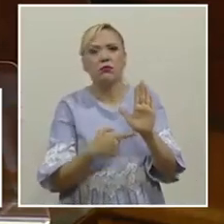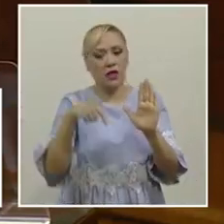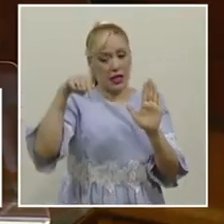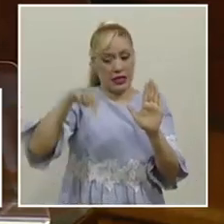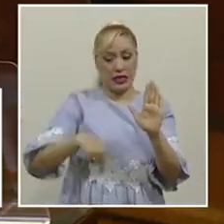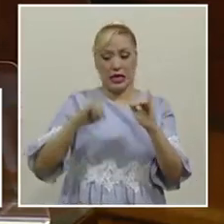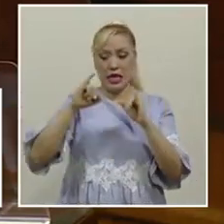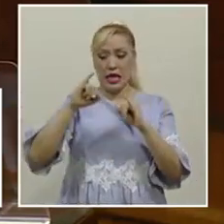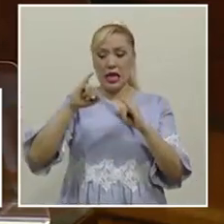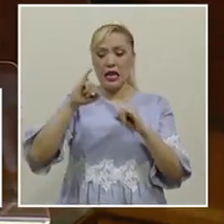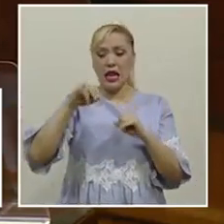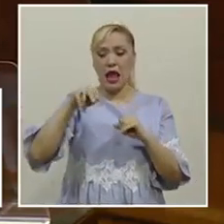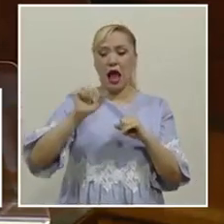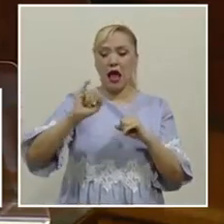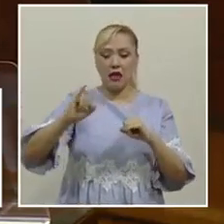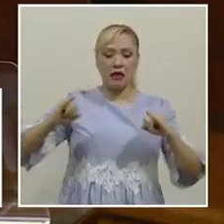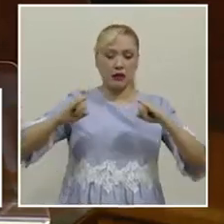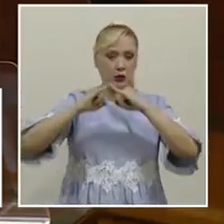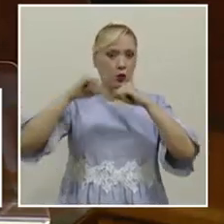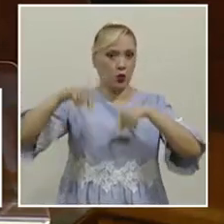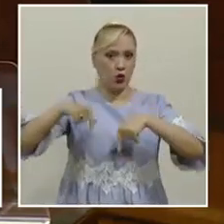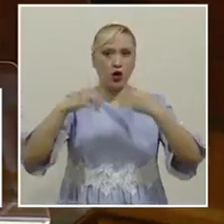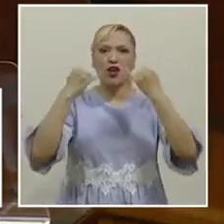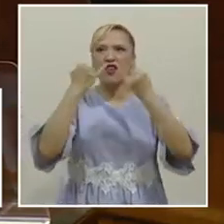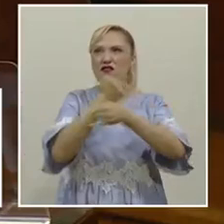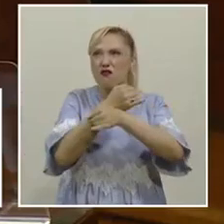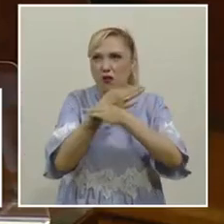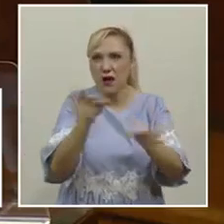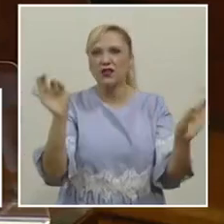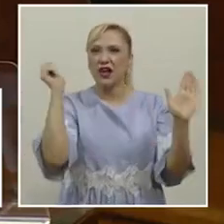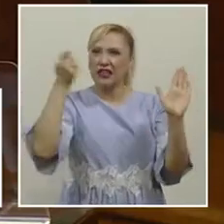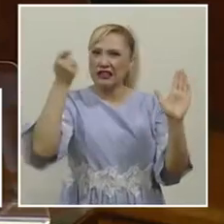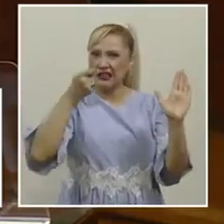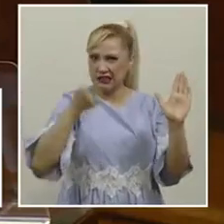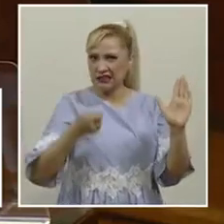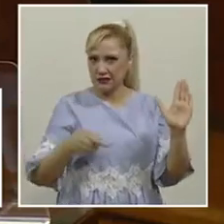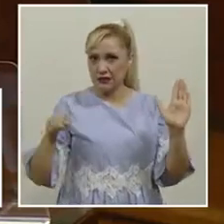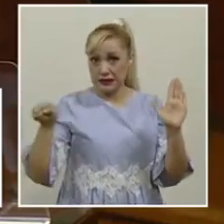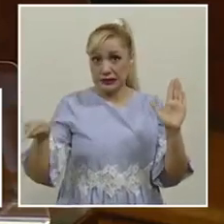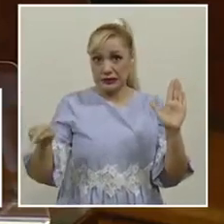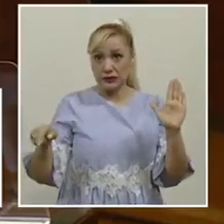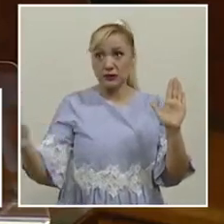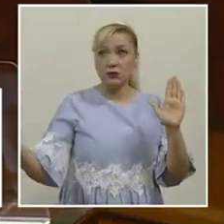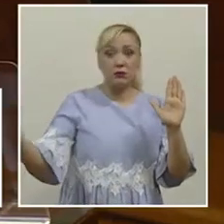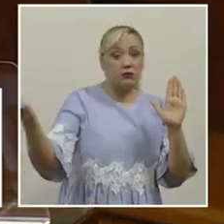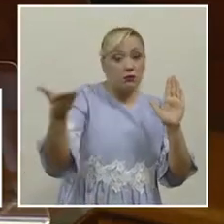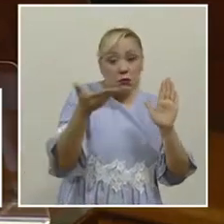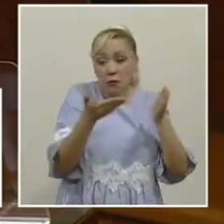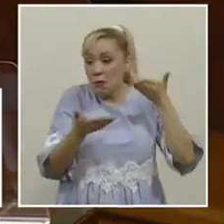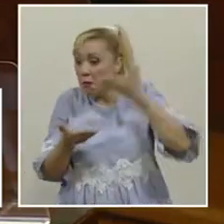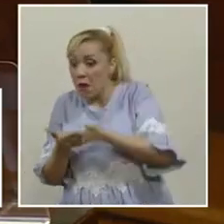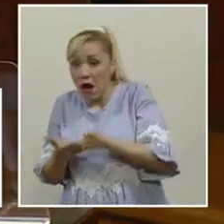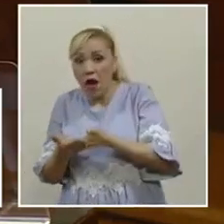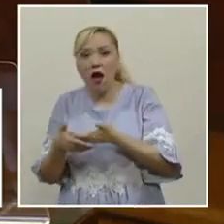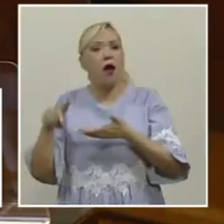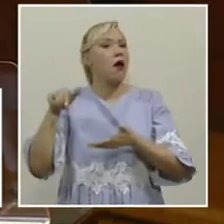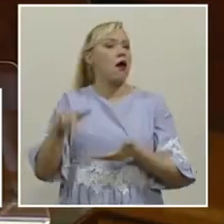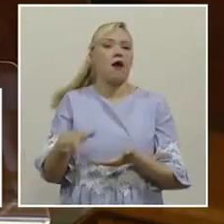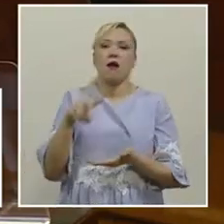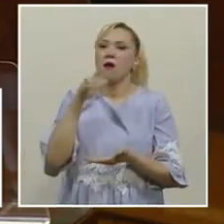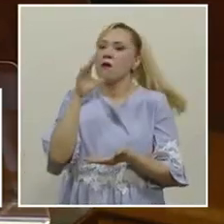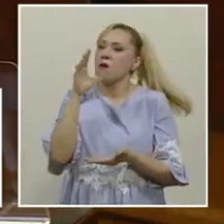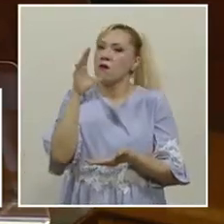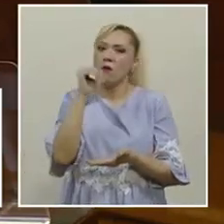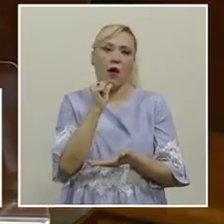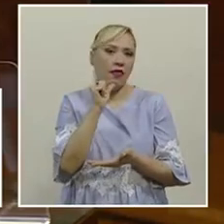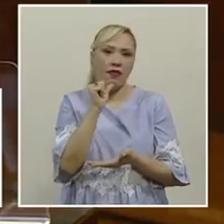INAI respecto de unas de estas dependencias del Ejecutivo Federal, no se va a poder invocar